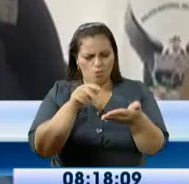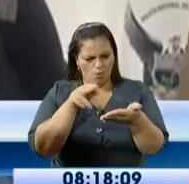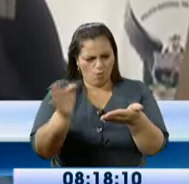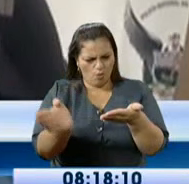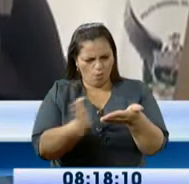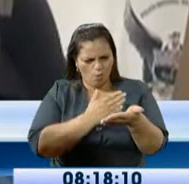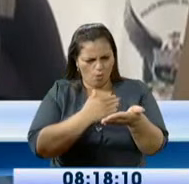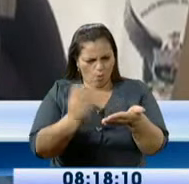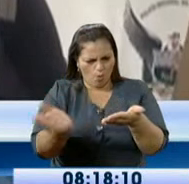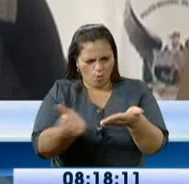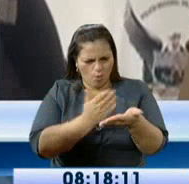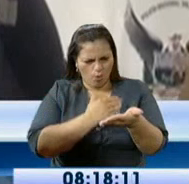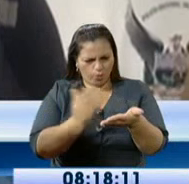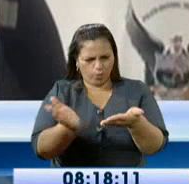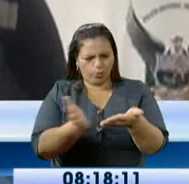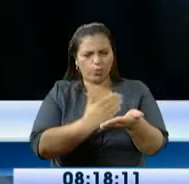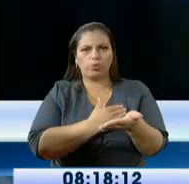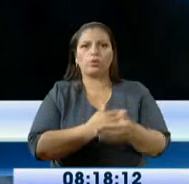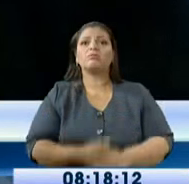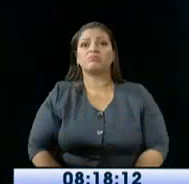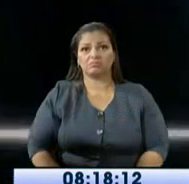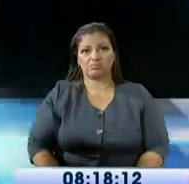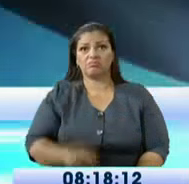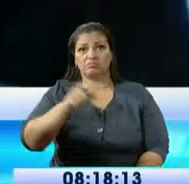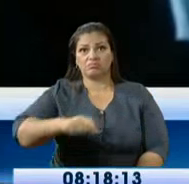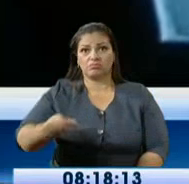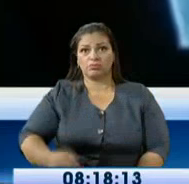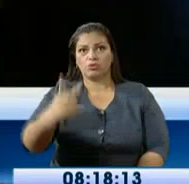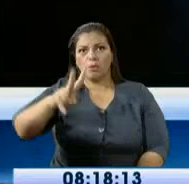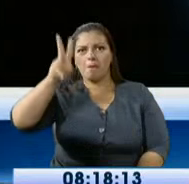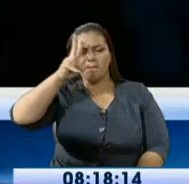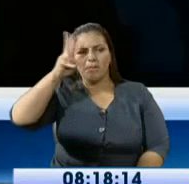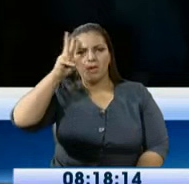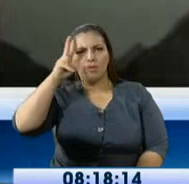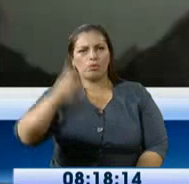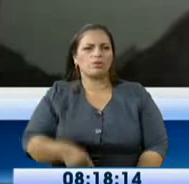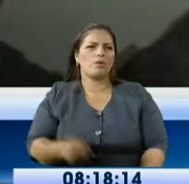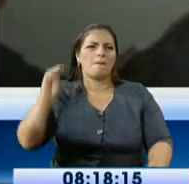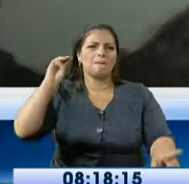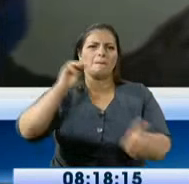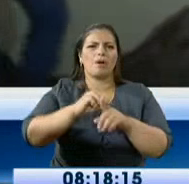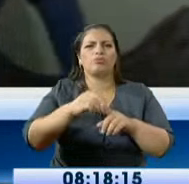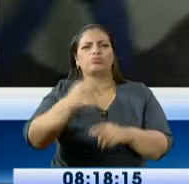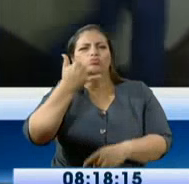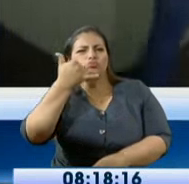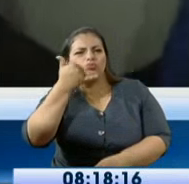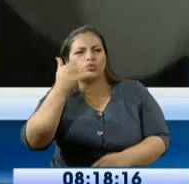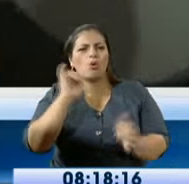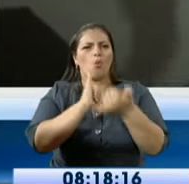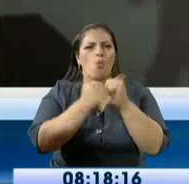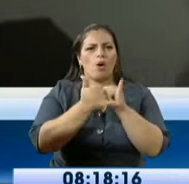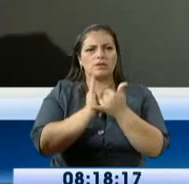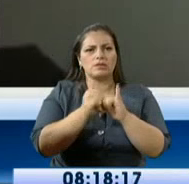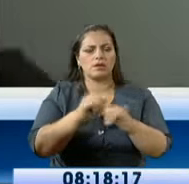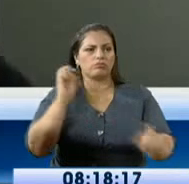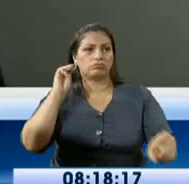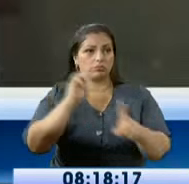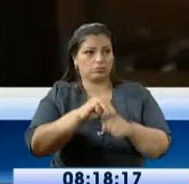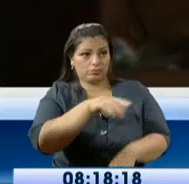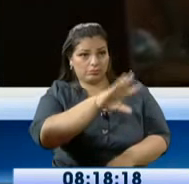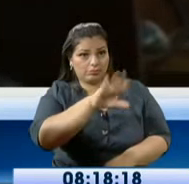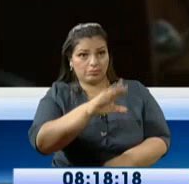y a través de WhatsApp empezaban a enviar las fotografías de las chicas que estaban disponibles. También